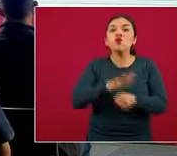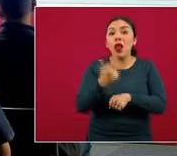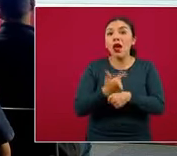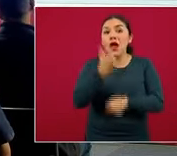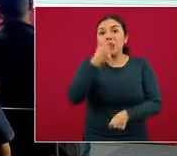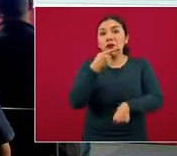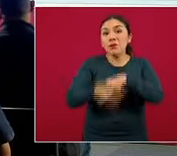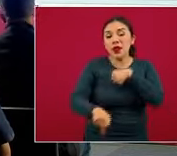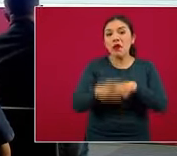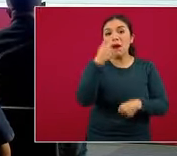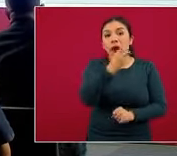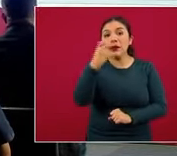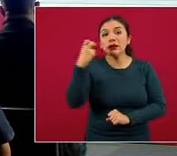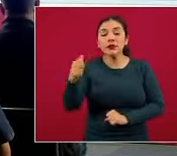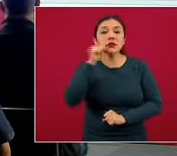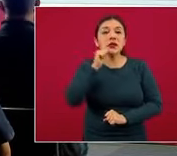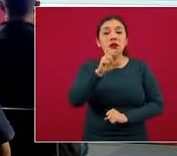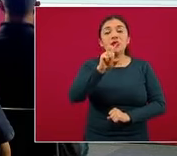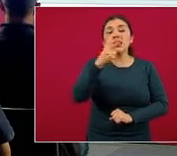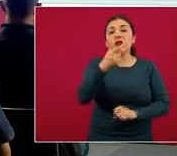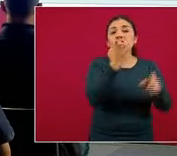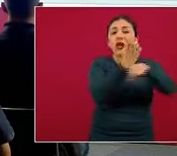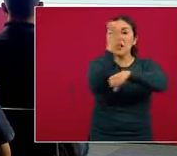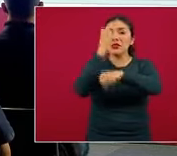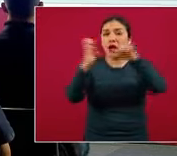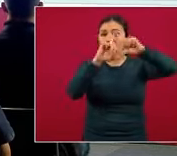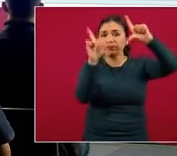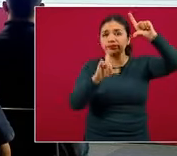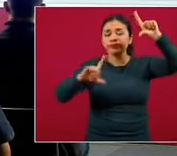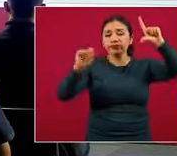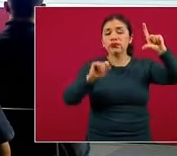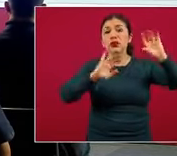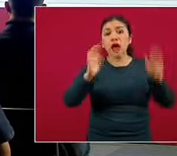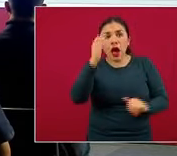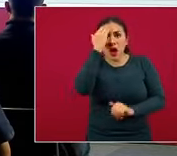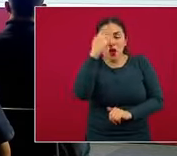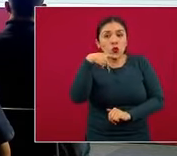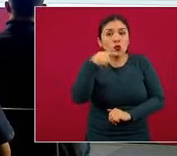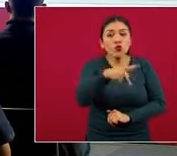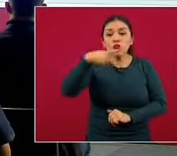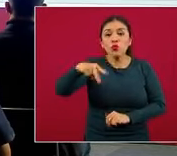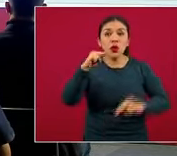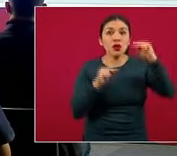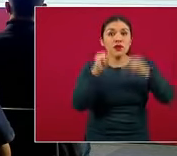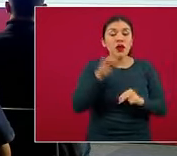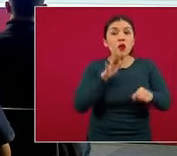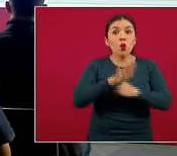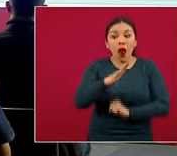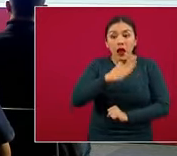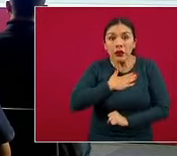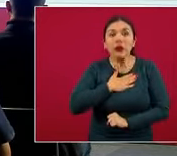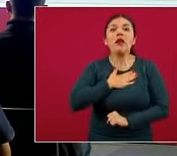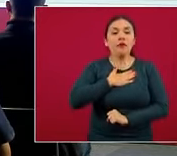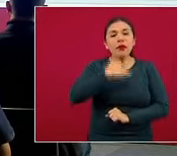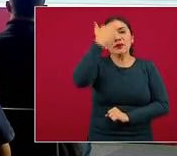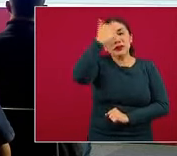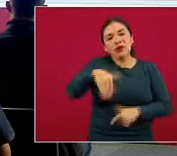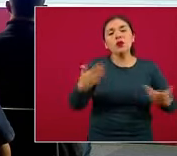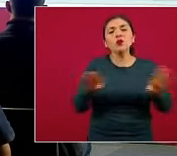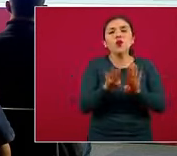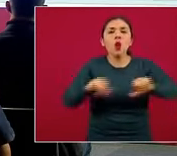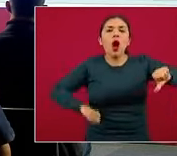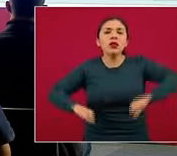cual precisamente cada una de las 32 entidades federativas, conociendo su nivel de riesgo, puede implementar